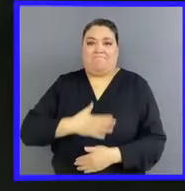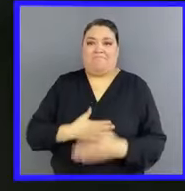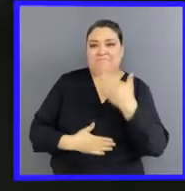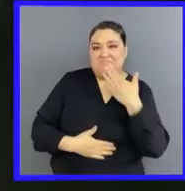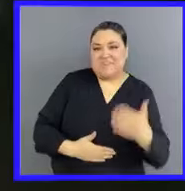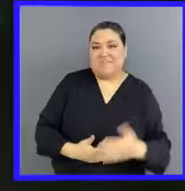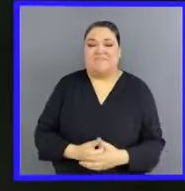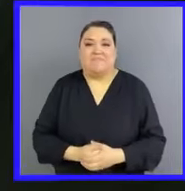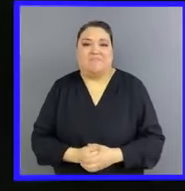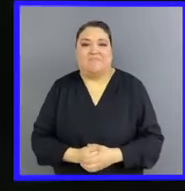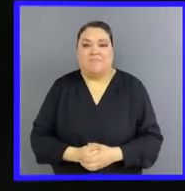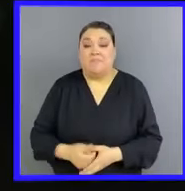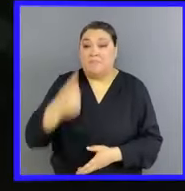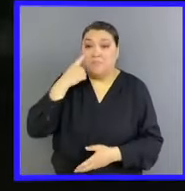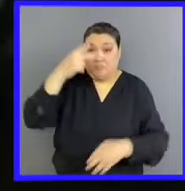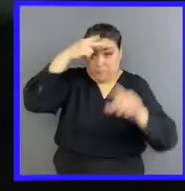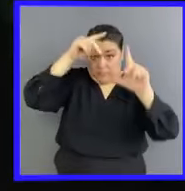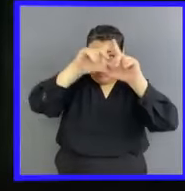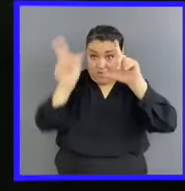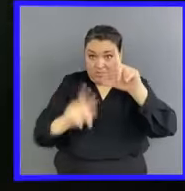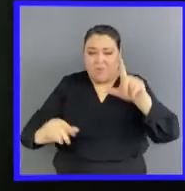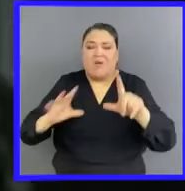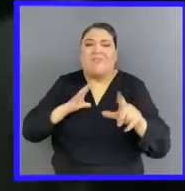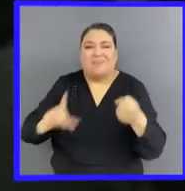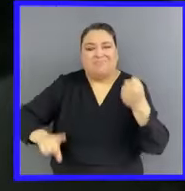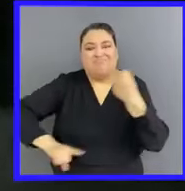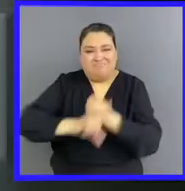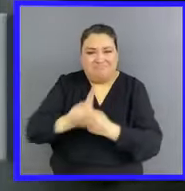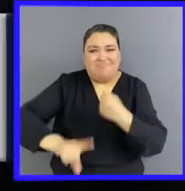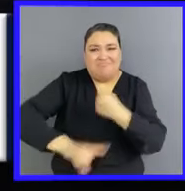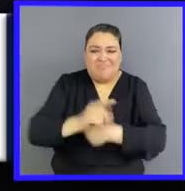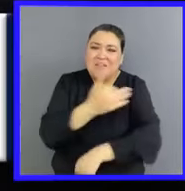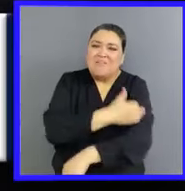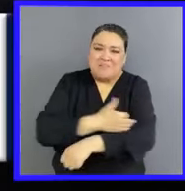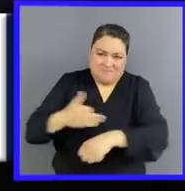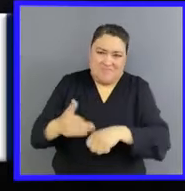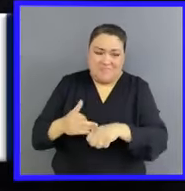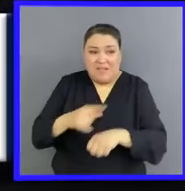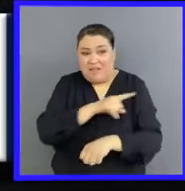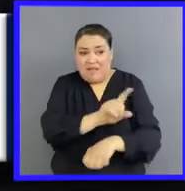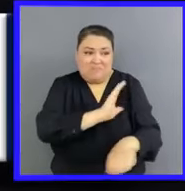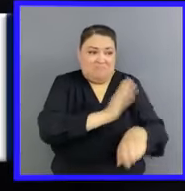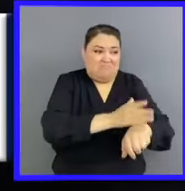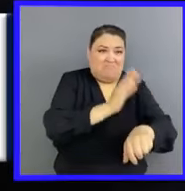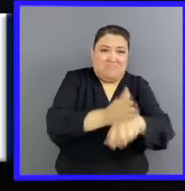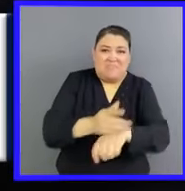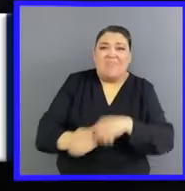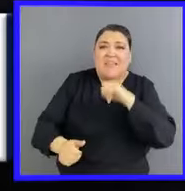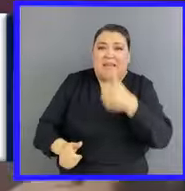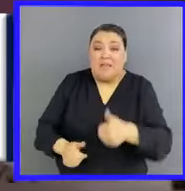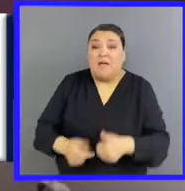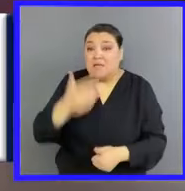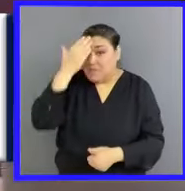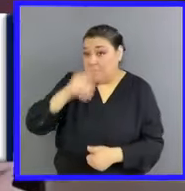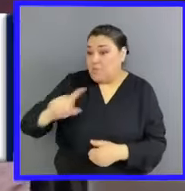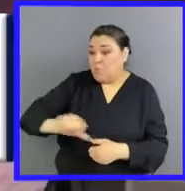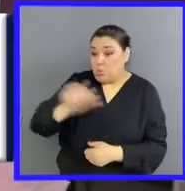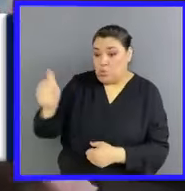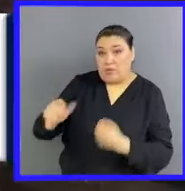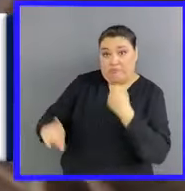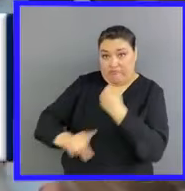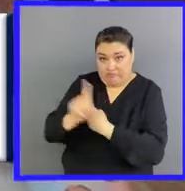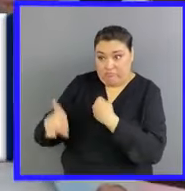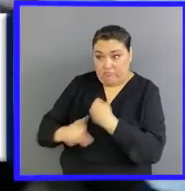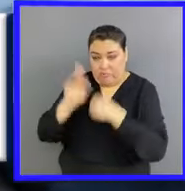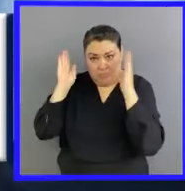México enfrenta una crisis estructural de violencia e impunidad y ante ello los mecanismos alternativos de solución de conflictos son una oportunidad